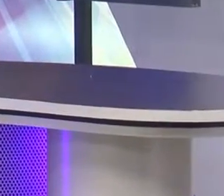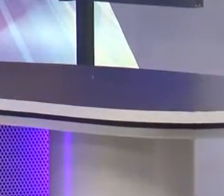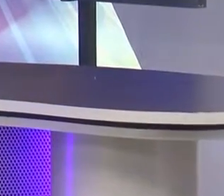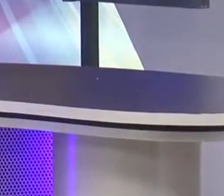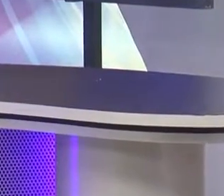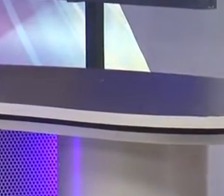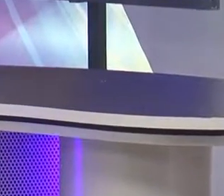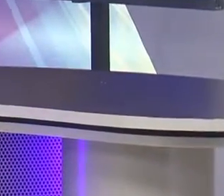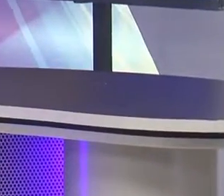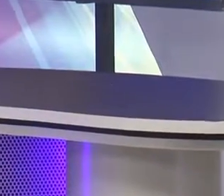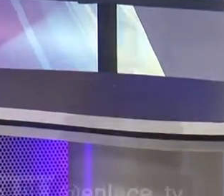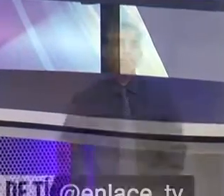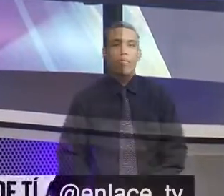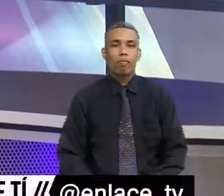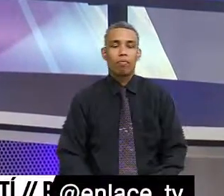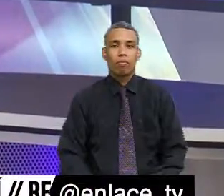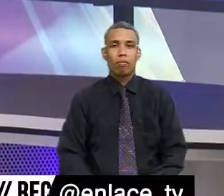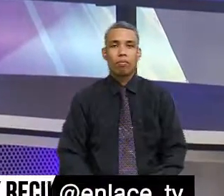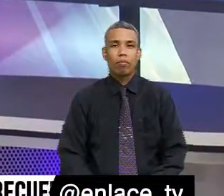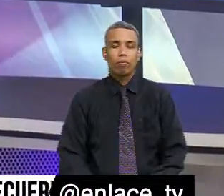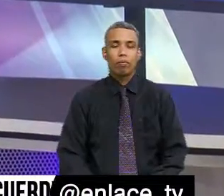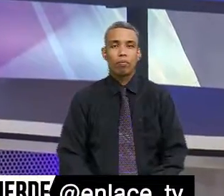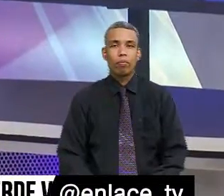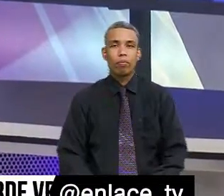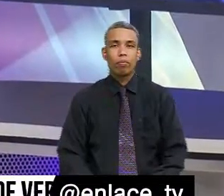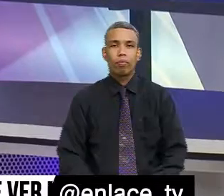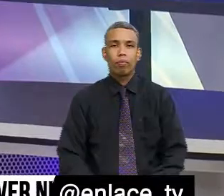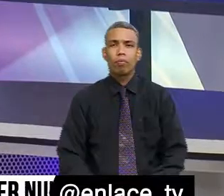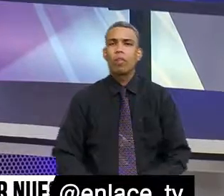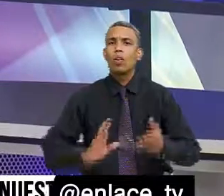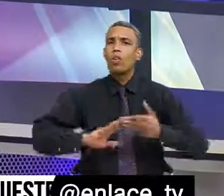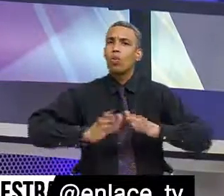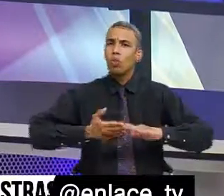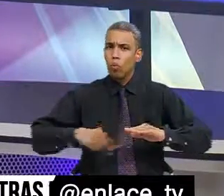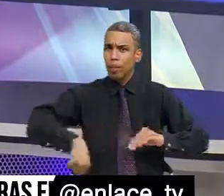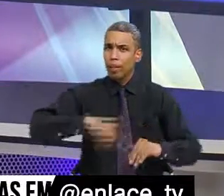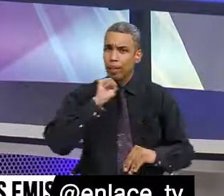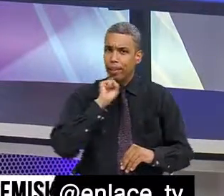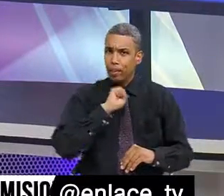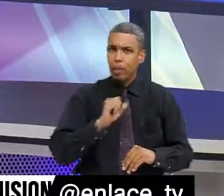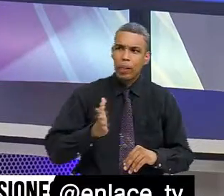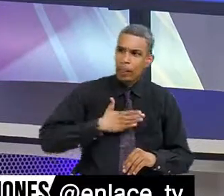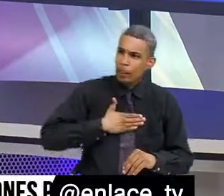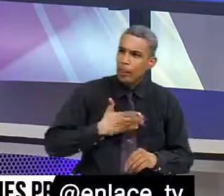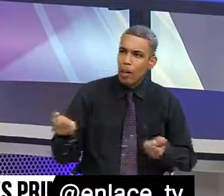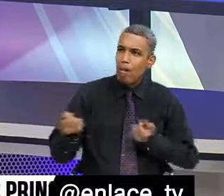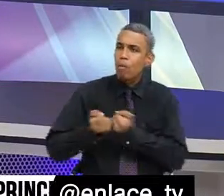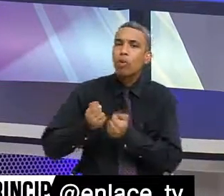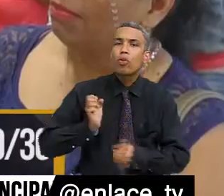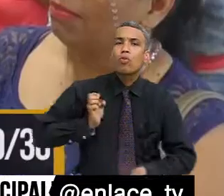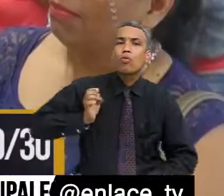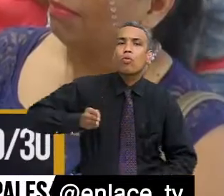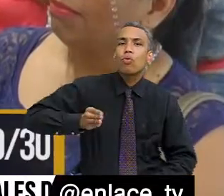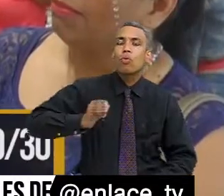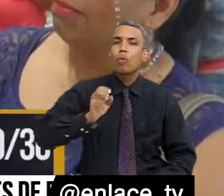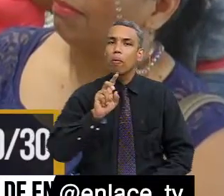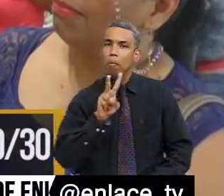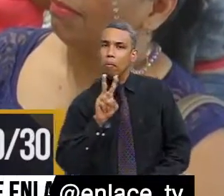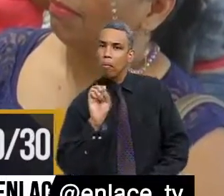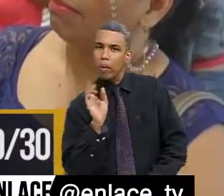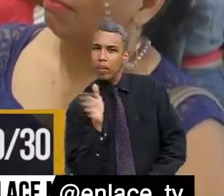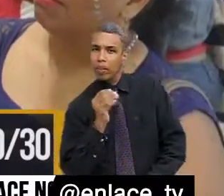Los barranqueños le cumplieron a la campaña denominada Lechetón, una iniciativa del Club Activo 2030. Estamos en la campaña